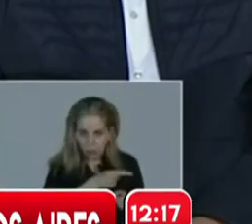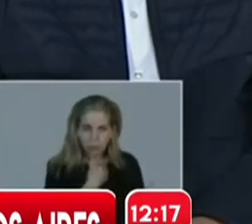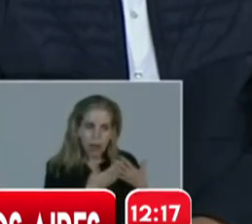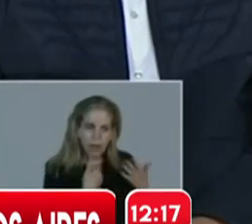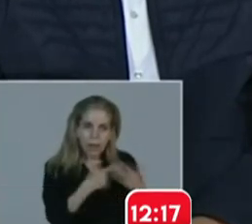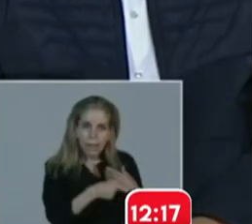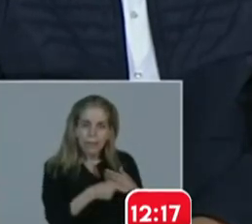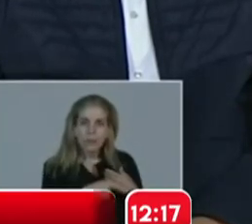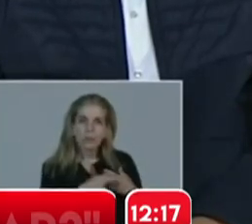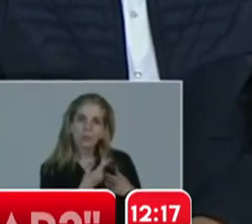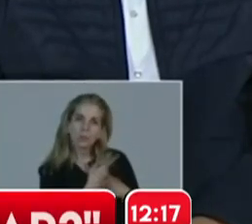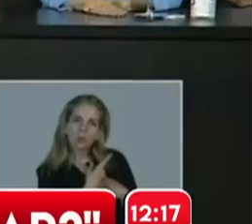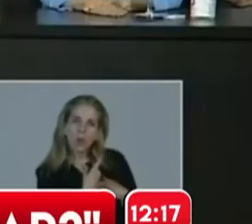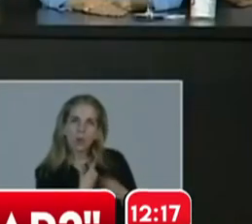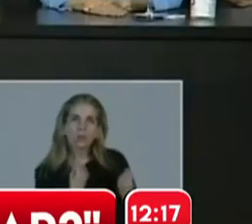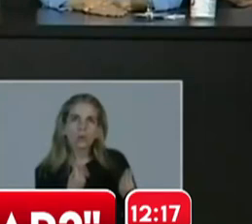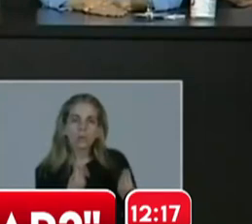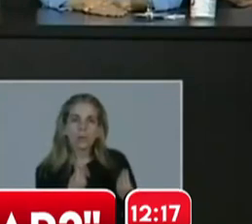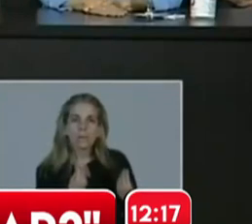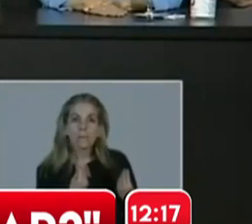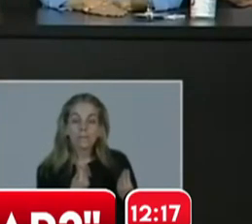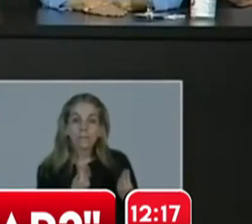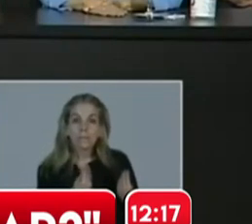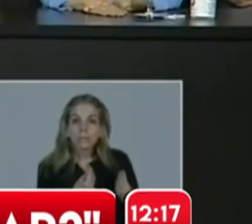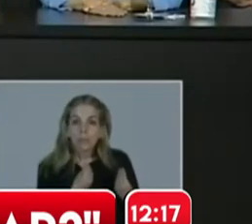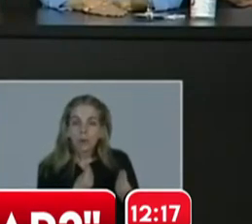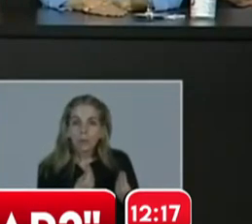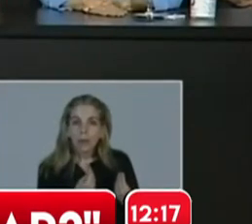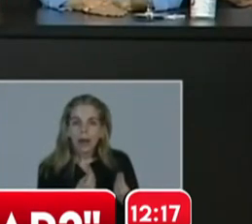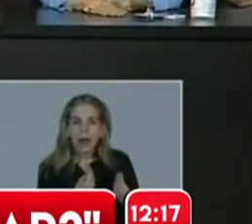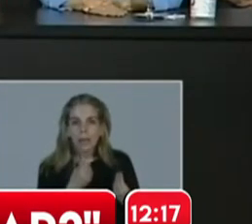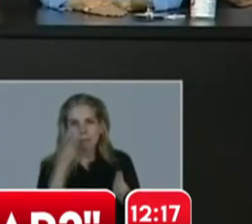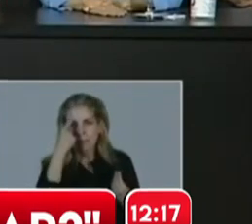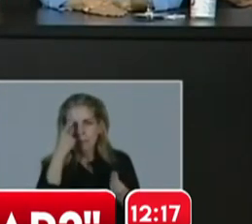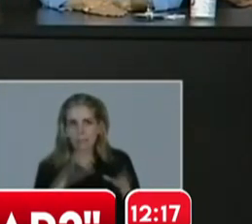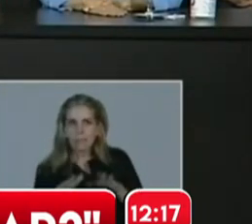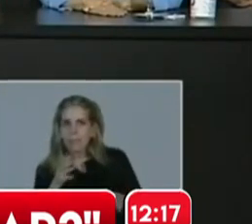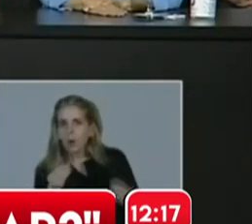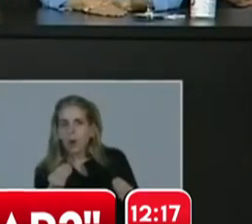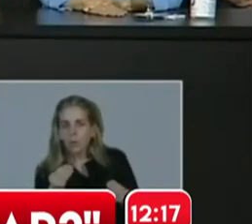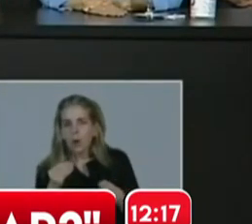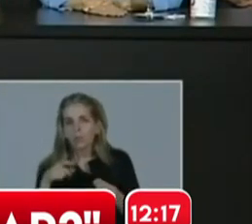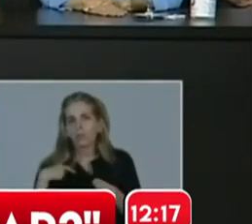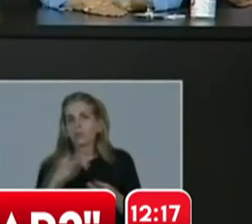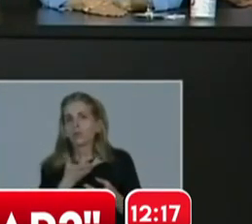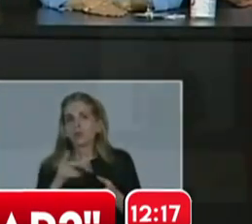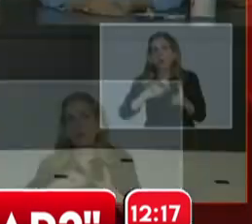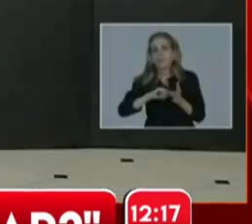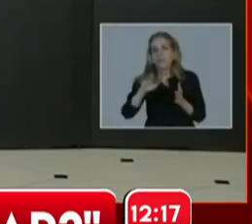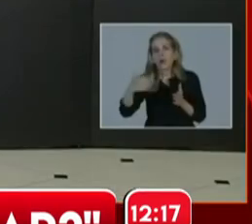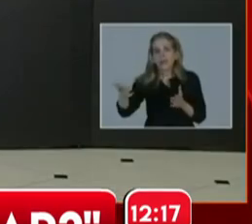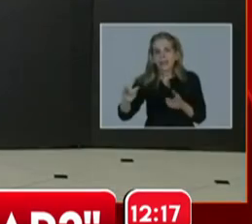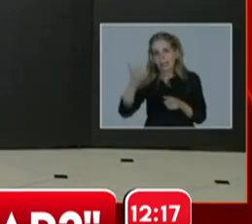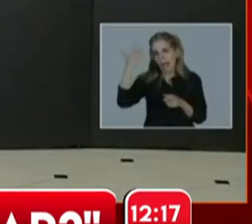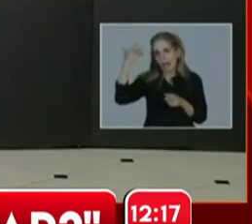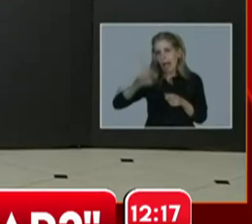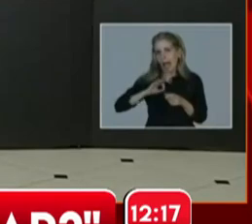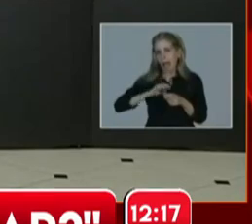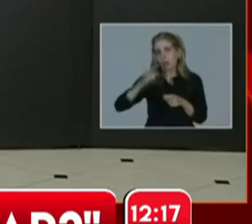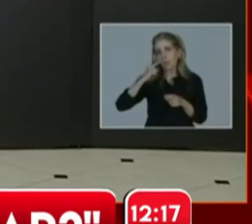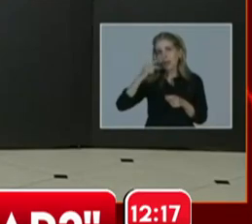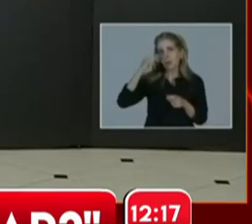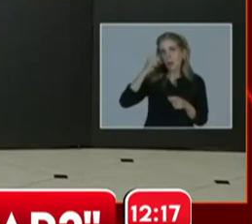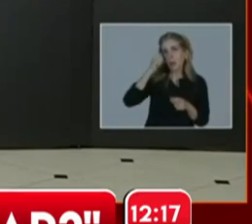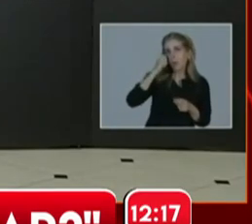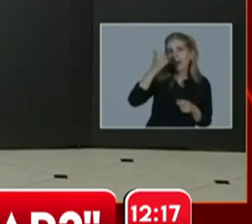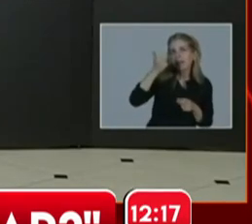el aumento de los sueldos. Yo pregunto, cuando Baradel pida aumento, ¿a quién le van a sacar la plata? Y cuando los docentes del país, cuando vengan los reclamos.